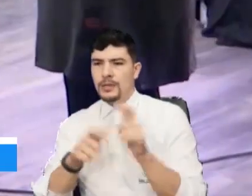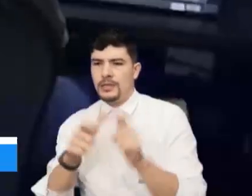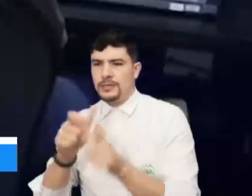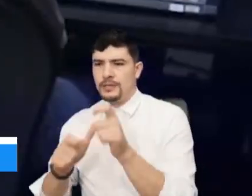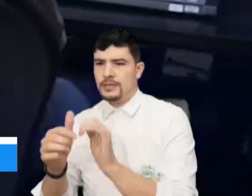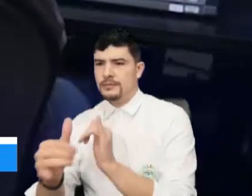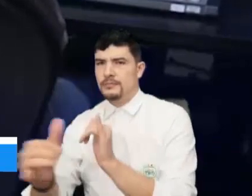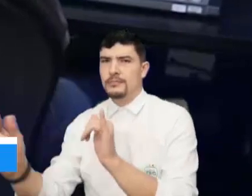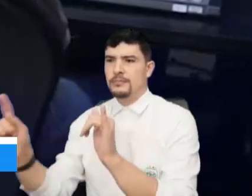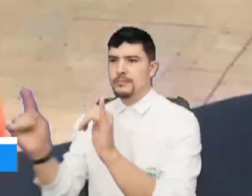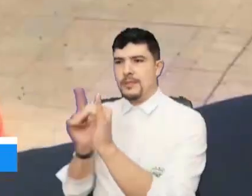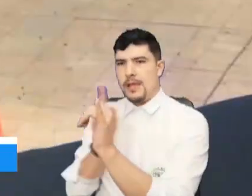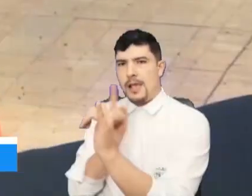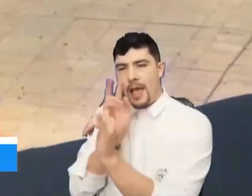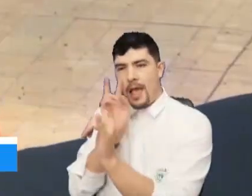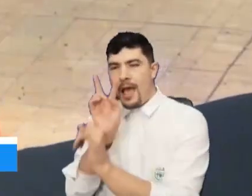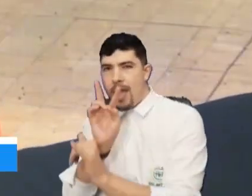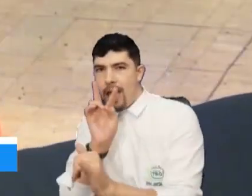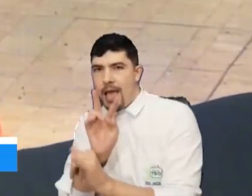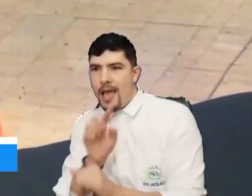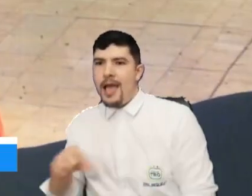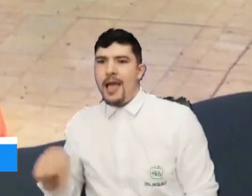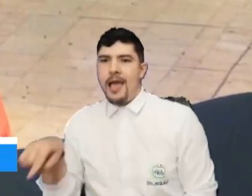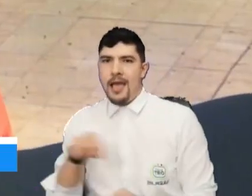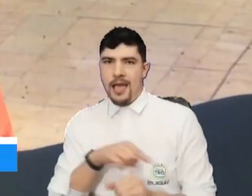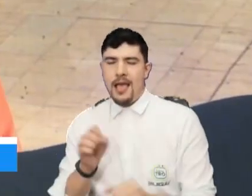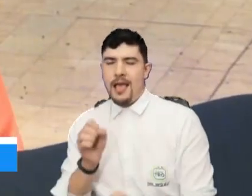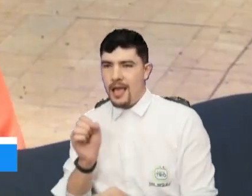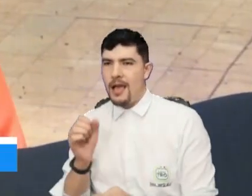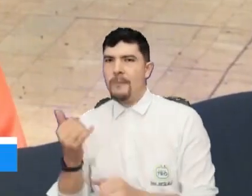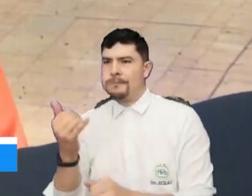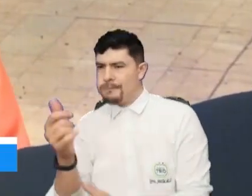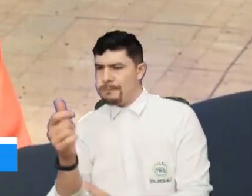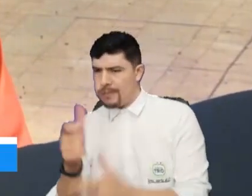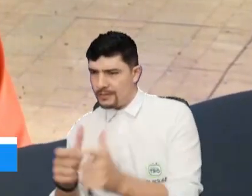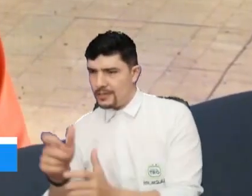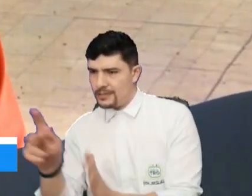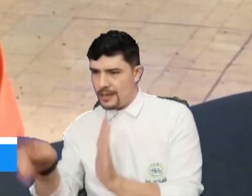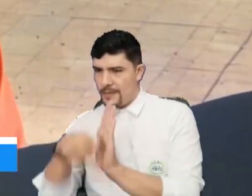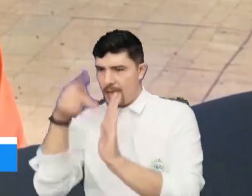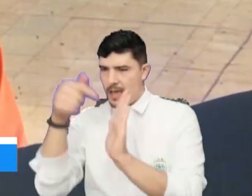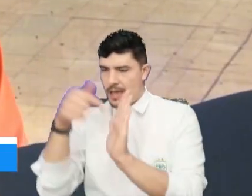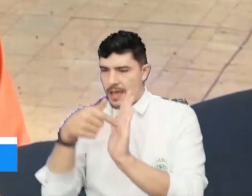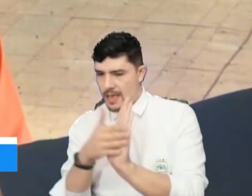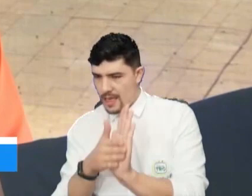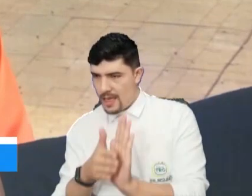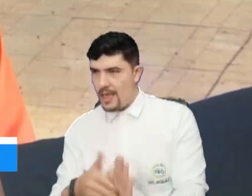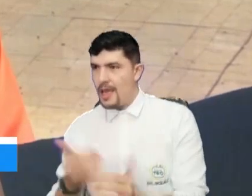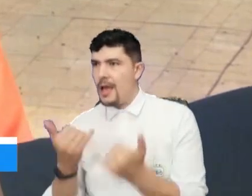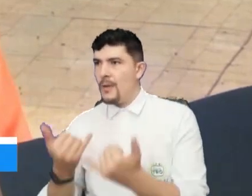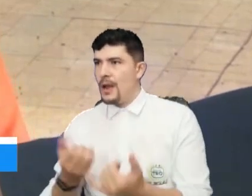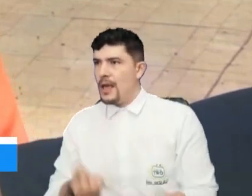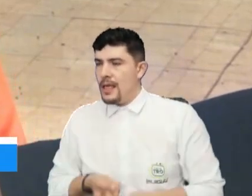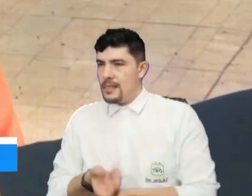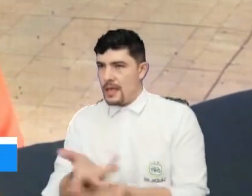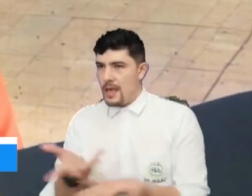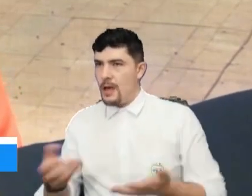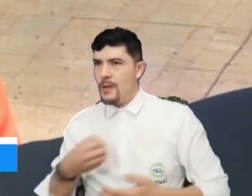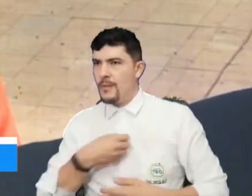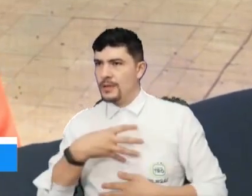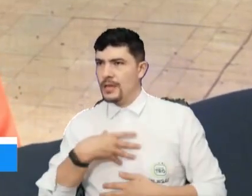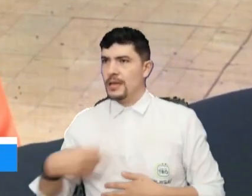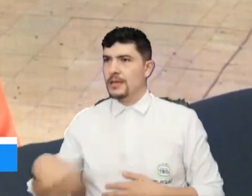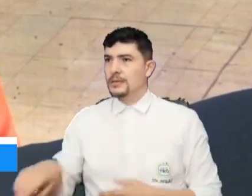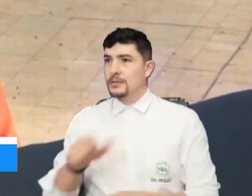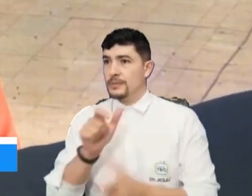a través de ese Banco de la Excelencia donde reposan las hojas de vida y donde le estamos dando la oportunidad a esos nuevos rostros para